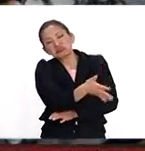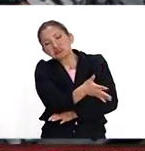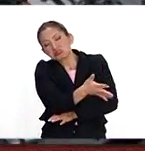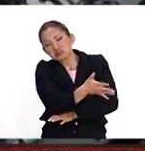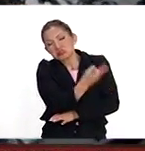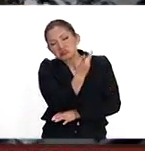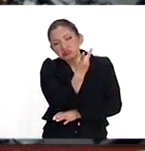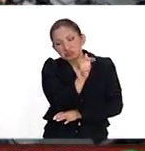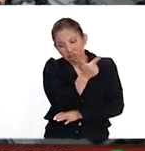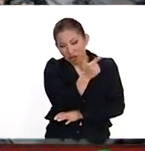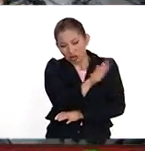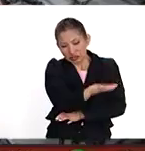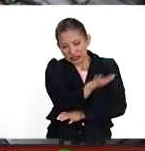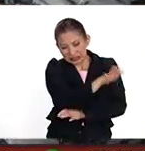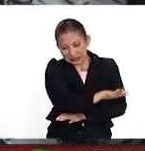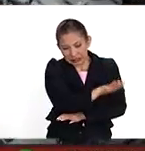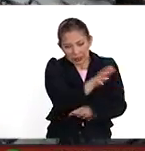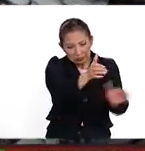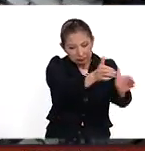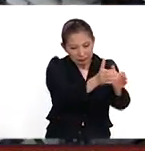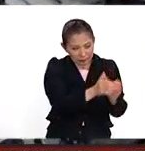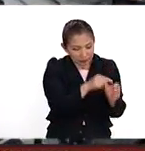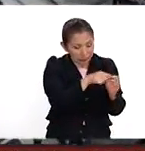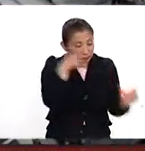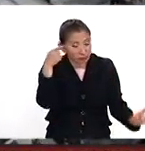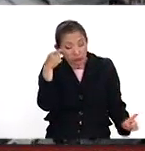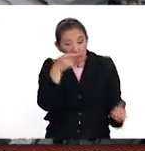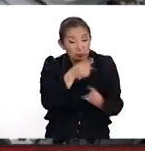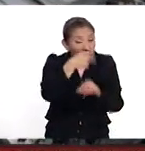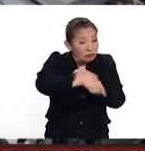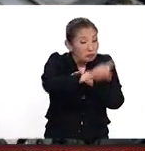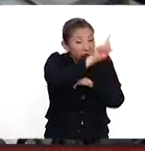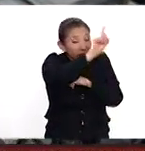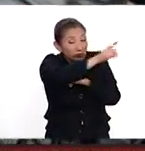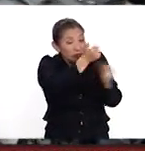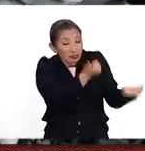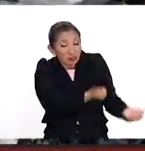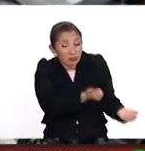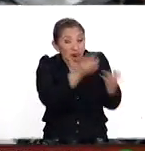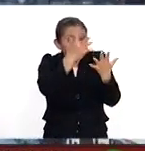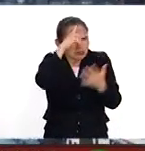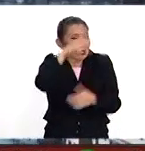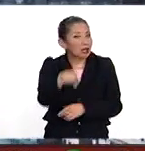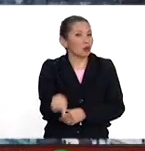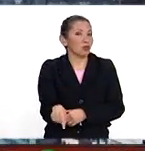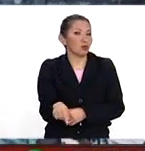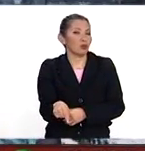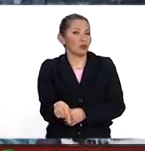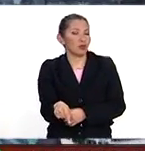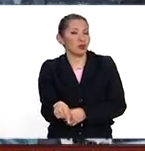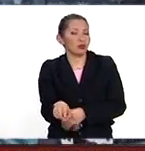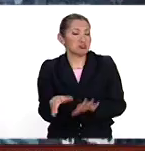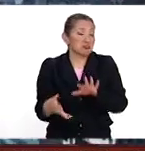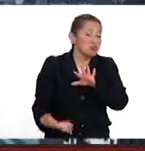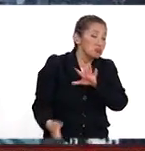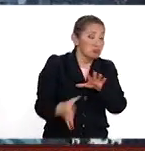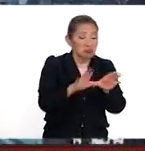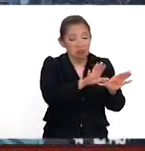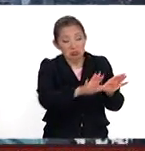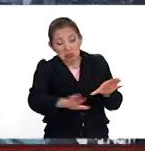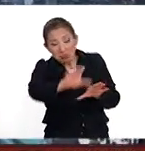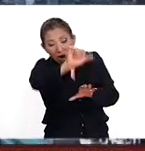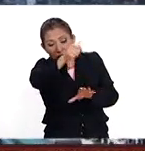alrededor de 12 tienen como destino número 1 de sus exportaciones a México, y alrededor de